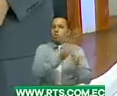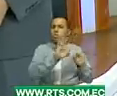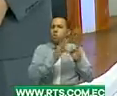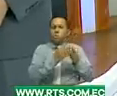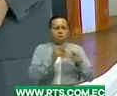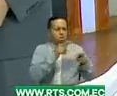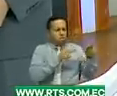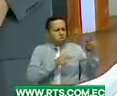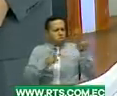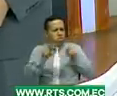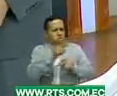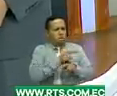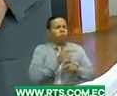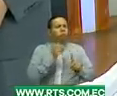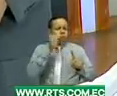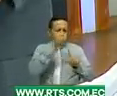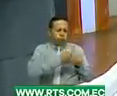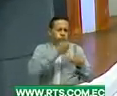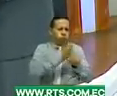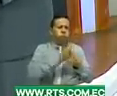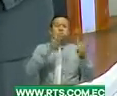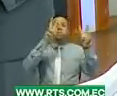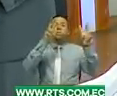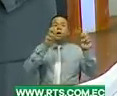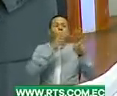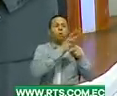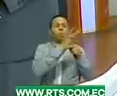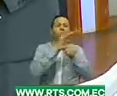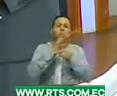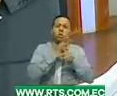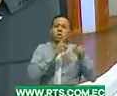por la preservación del medio ambiente. Aquí su perfil humano.